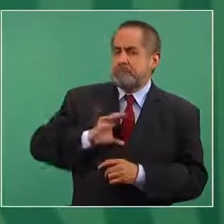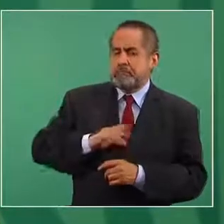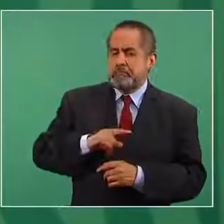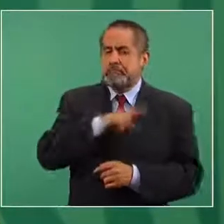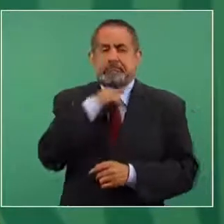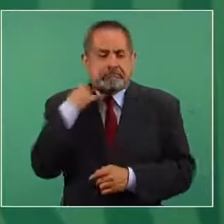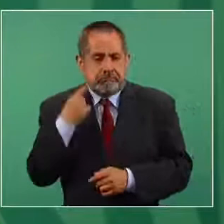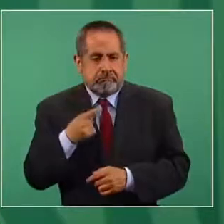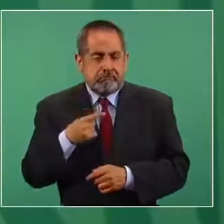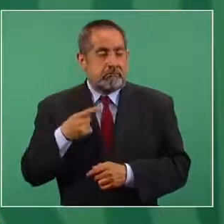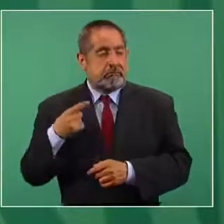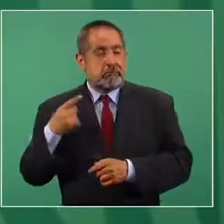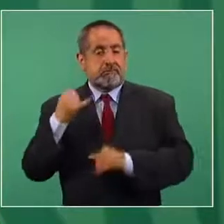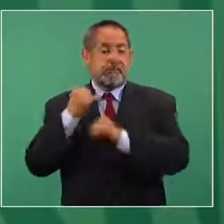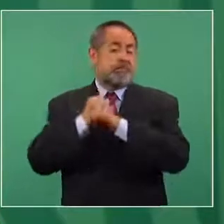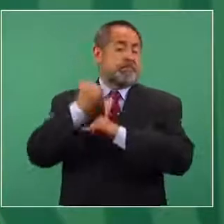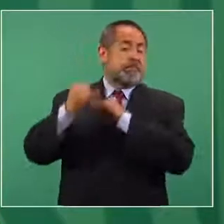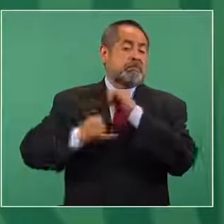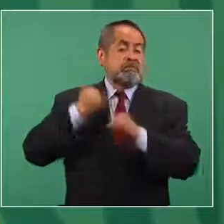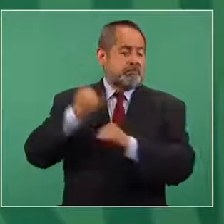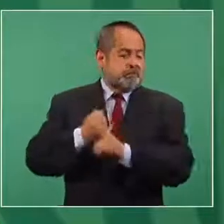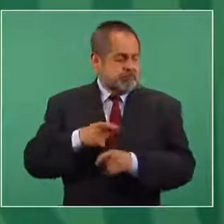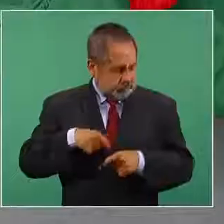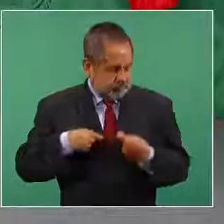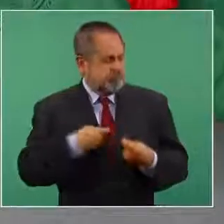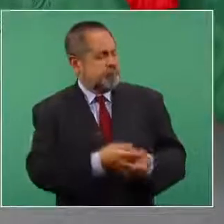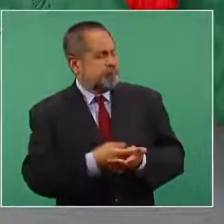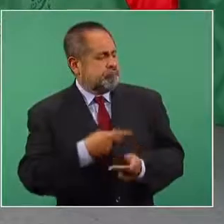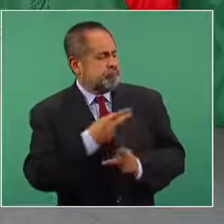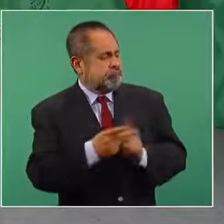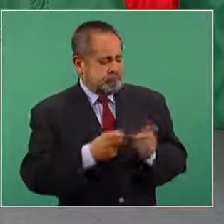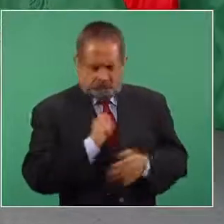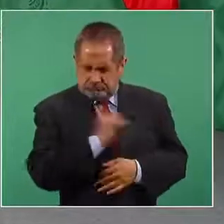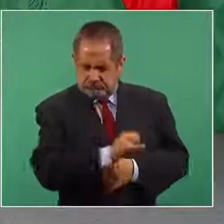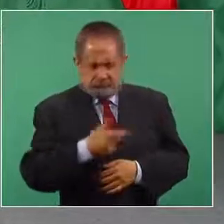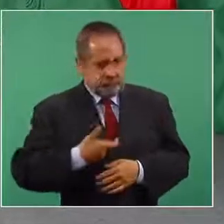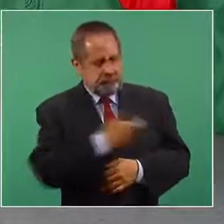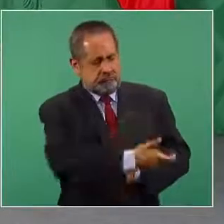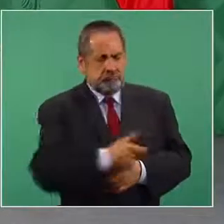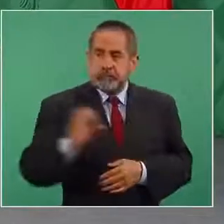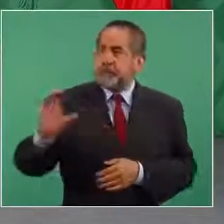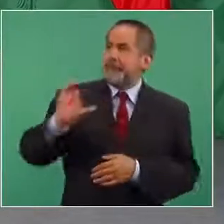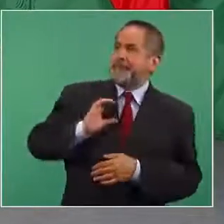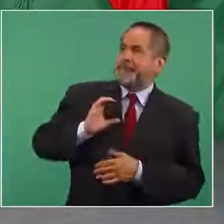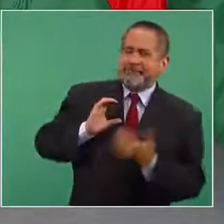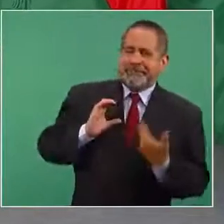nos dan todo lo que se pida y tendríamos